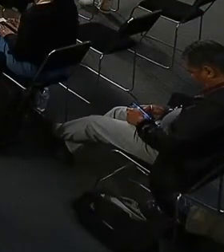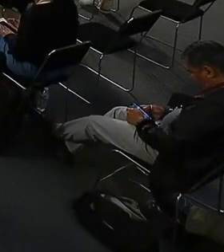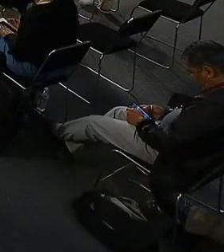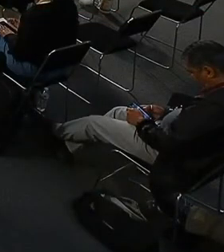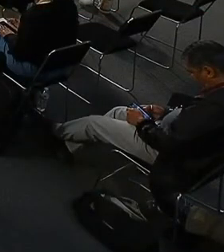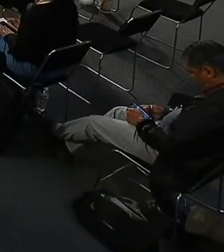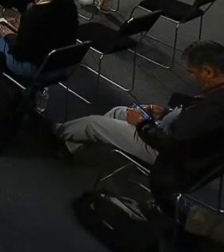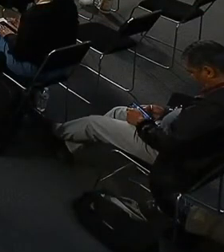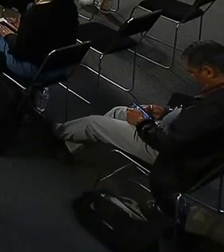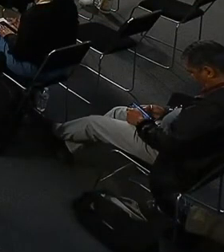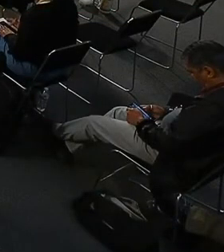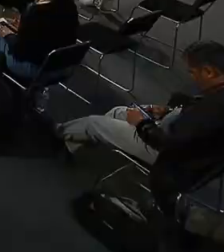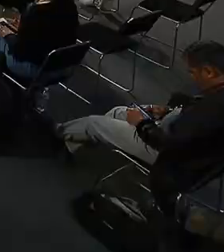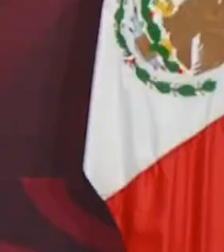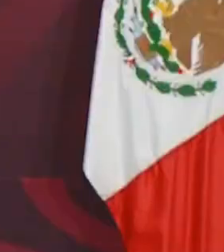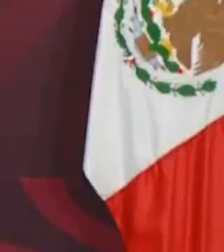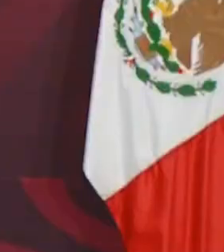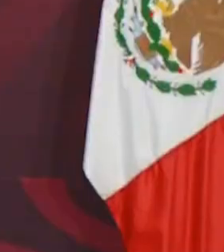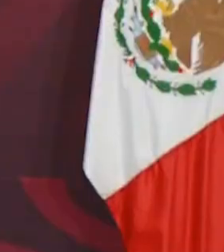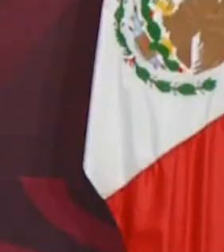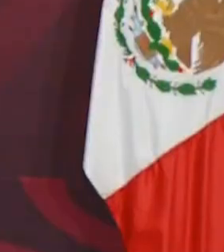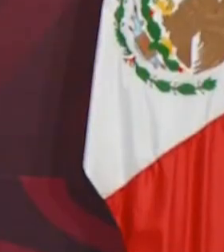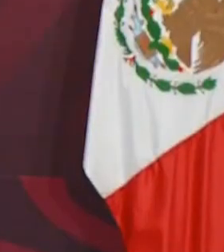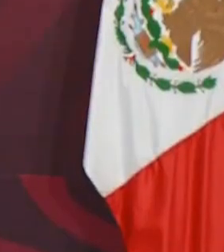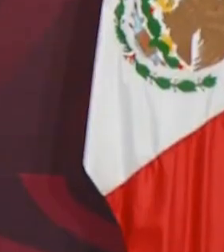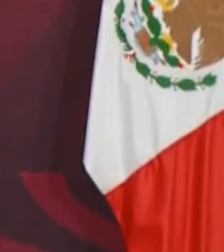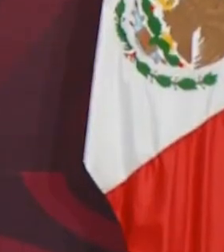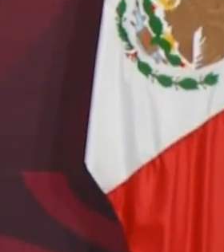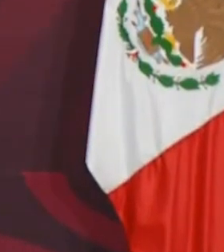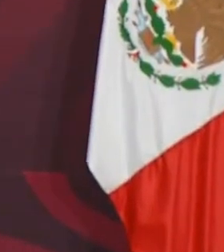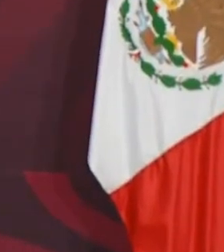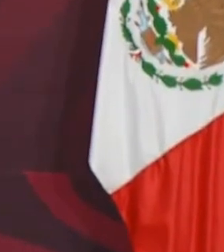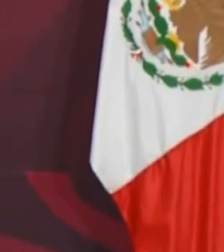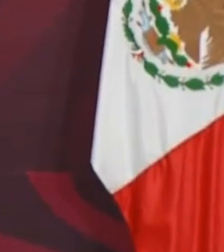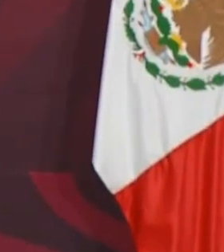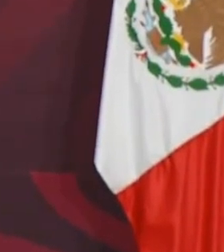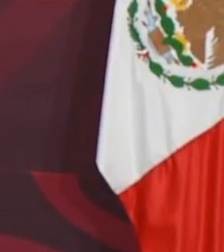a los del Reforma,